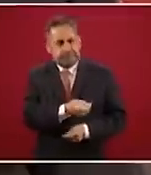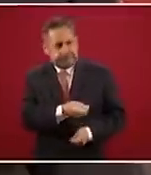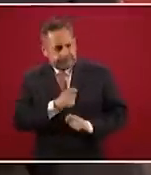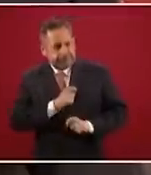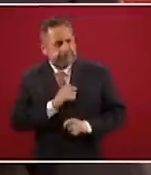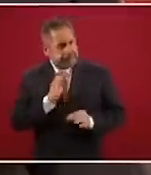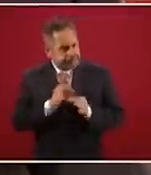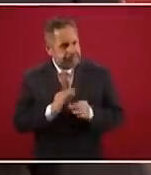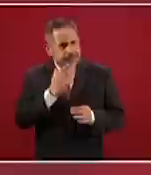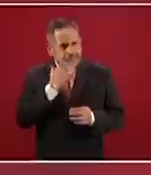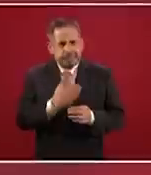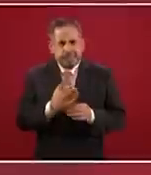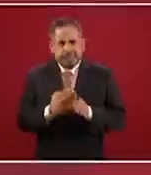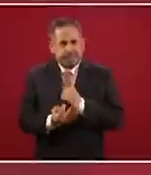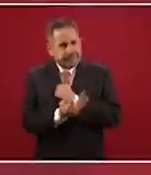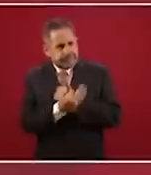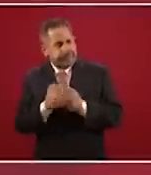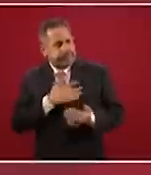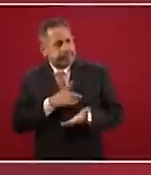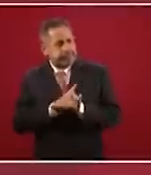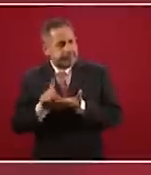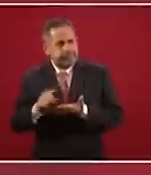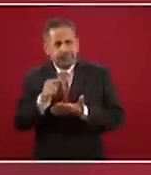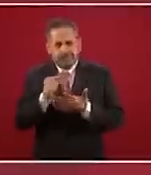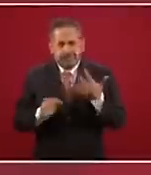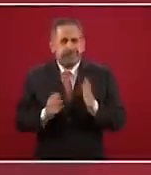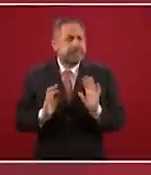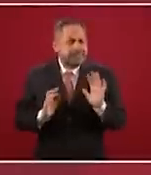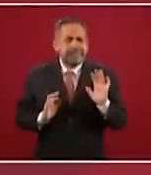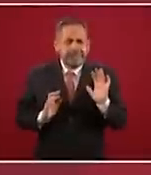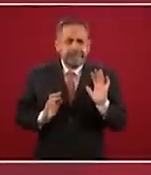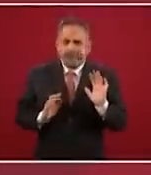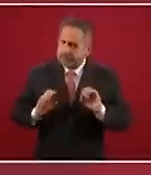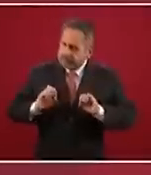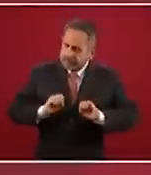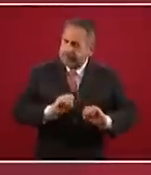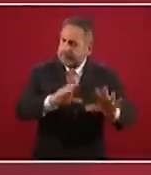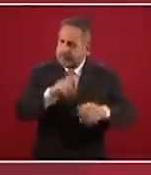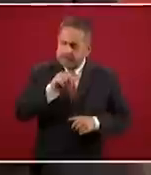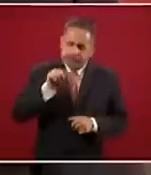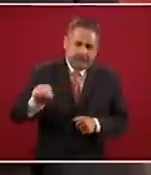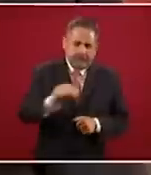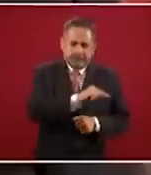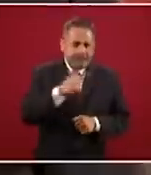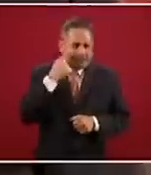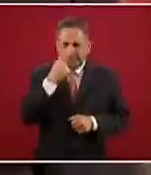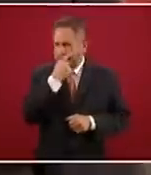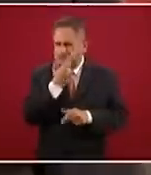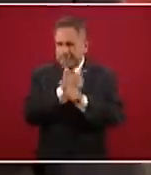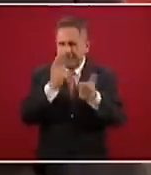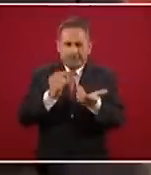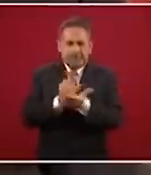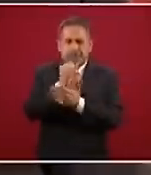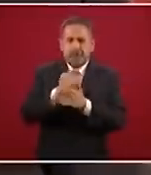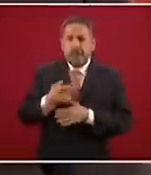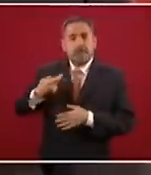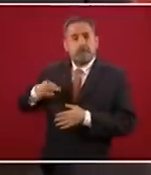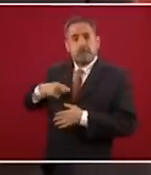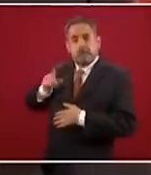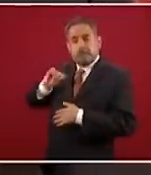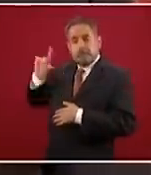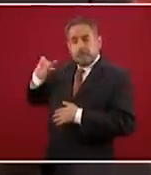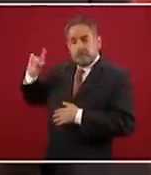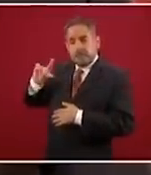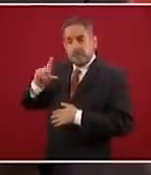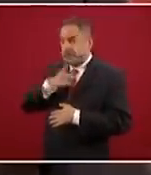garantizar los derechos laborales. Entonces, dejar a los trabajadores libres y que los funcionarios no